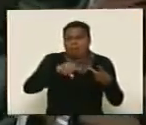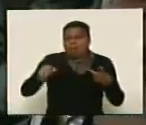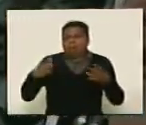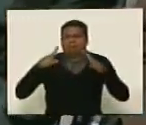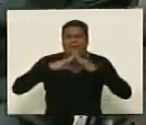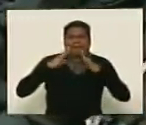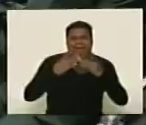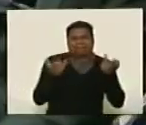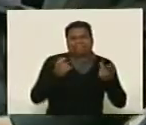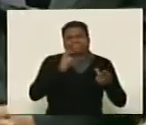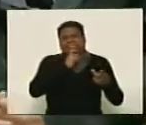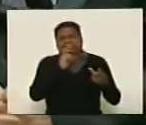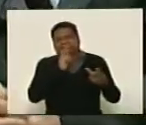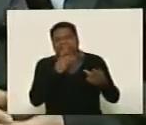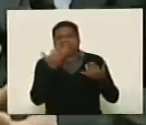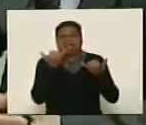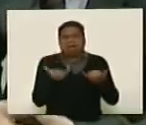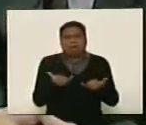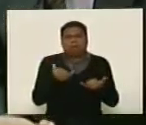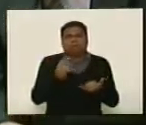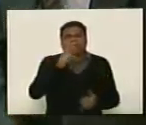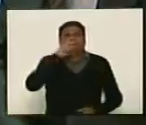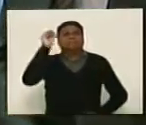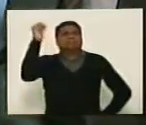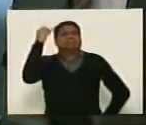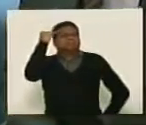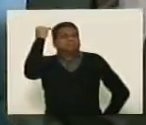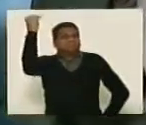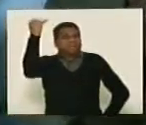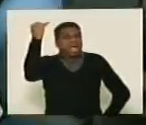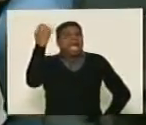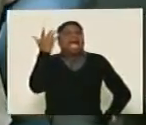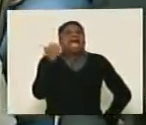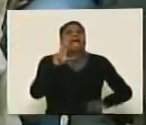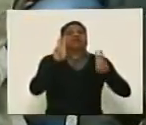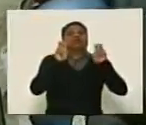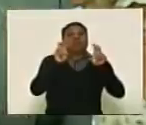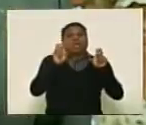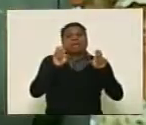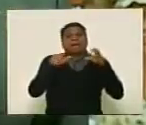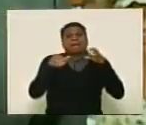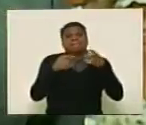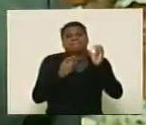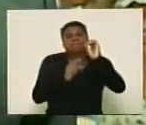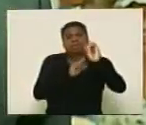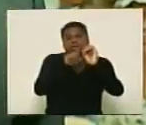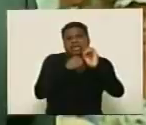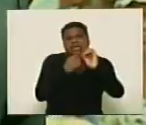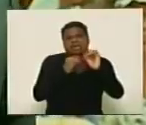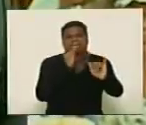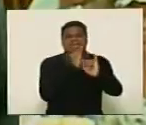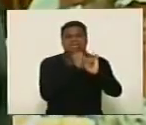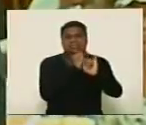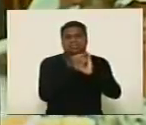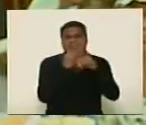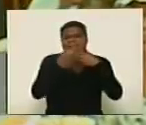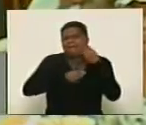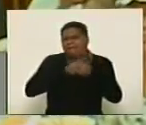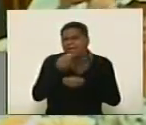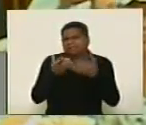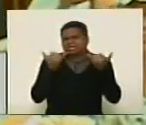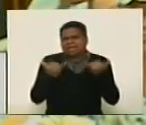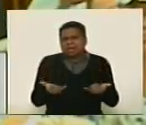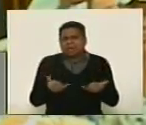dice, vamos a crear el Petro. El Petro como una vía para poder saltarnos ese canal que pasa por